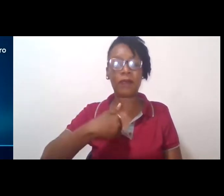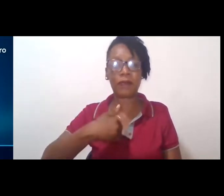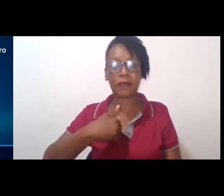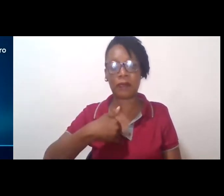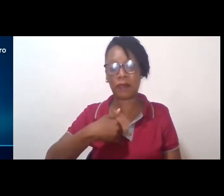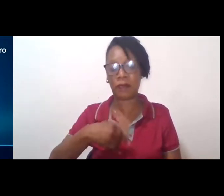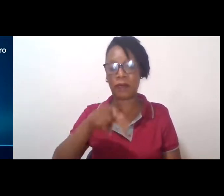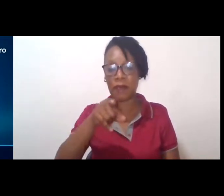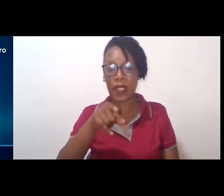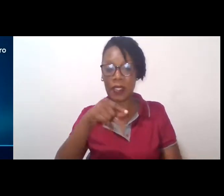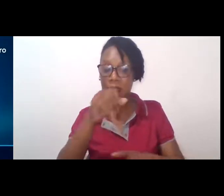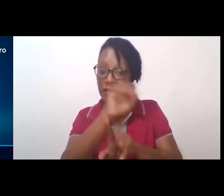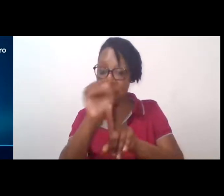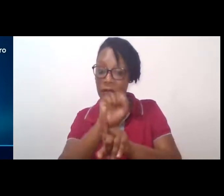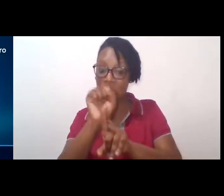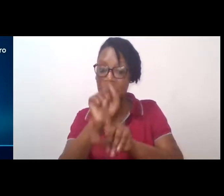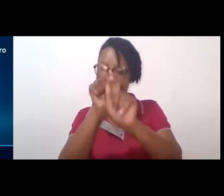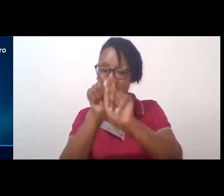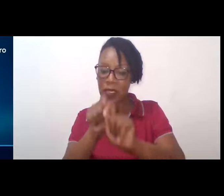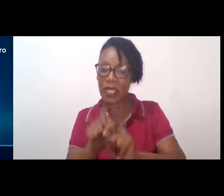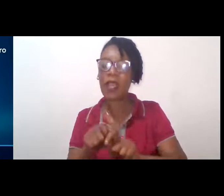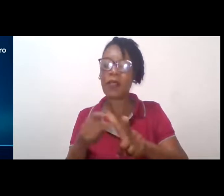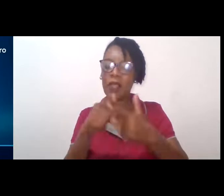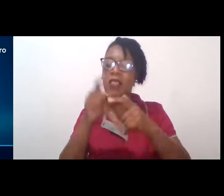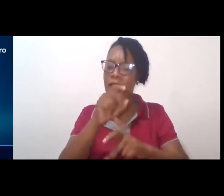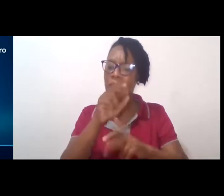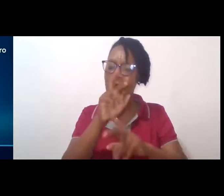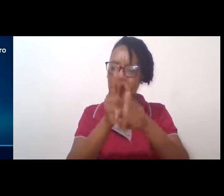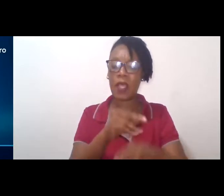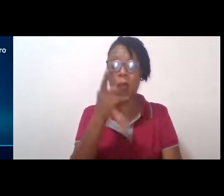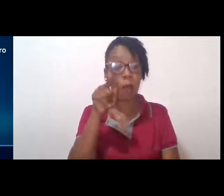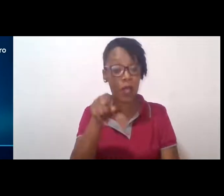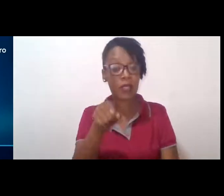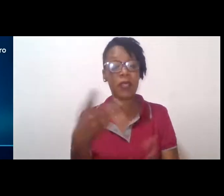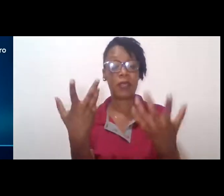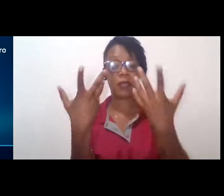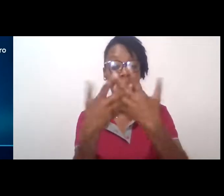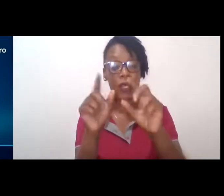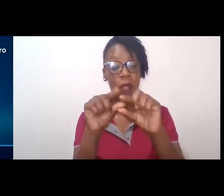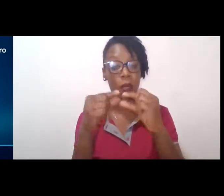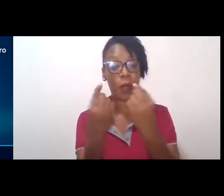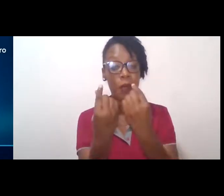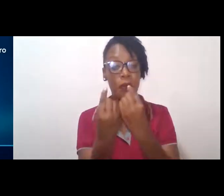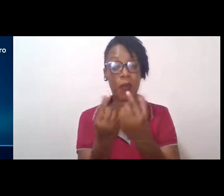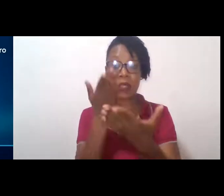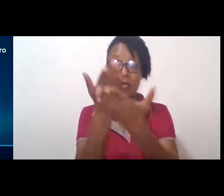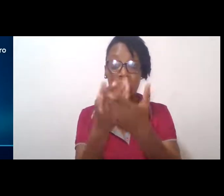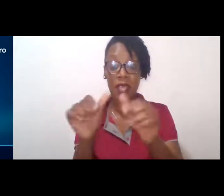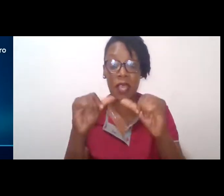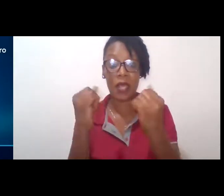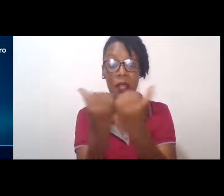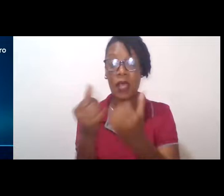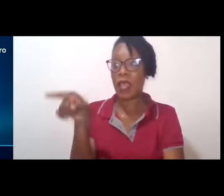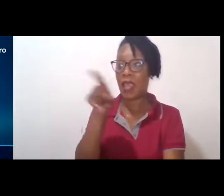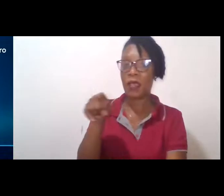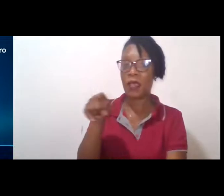tenemos que respetarla. Ahí es donde, por eso es que yo le digo que si creamos empatía en el grupo, créanme que cuando él llega al aula, ellos mismos van a guardar la